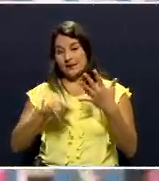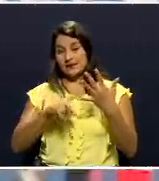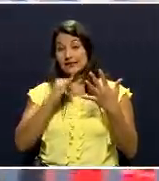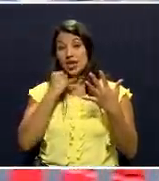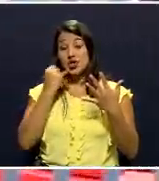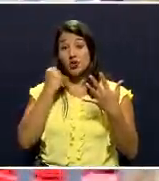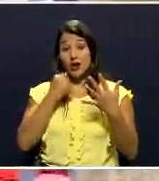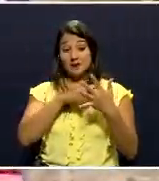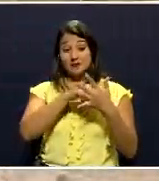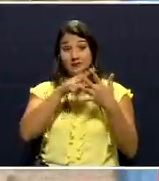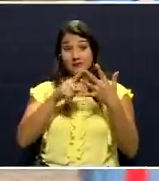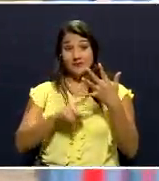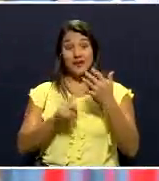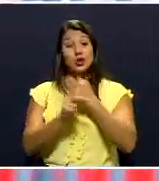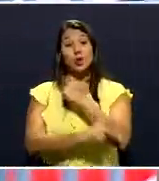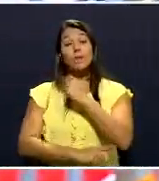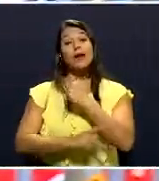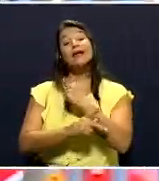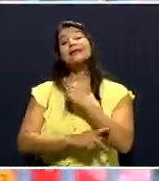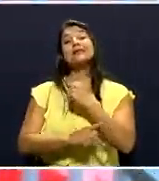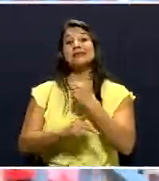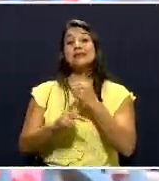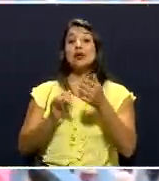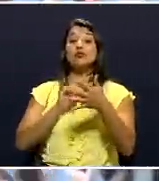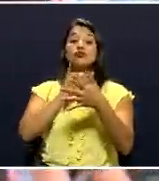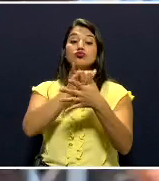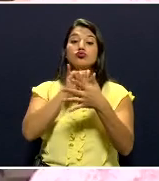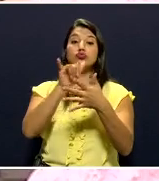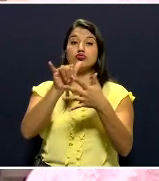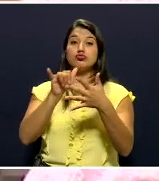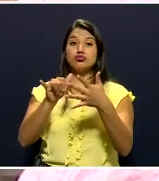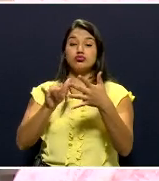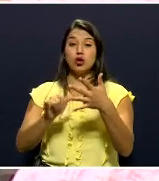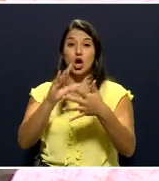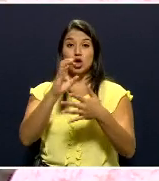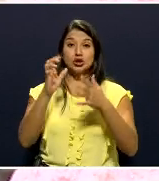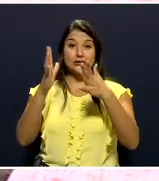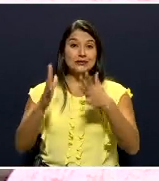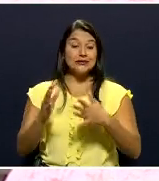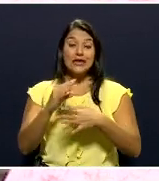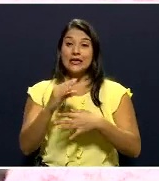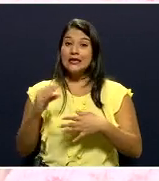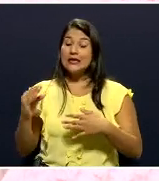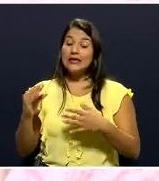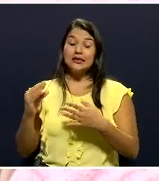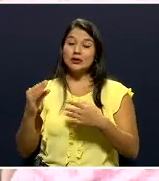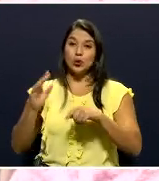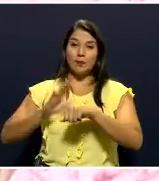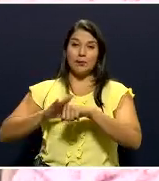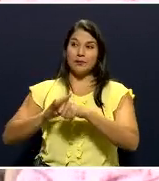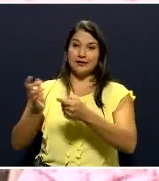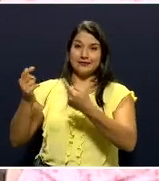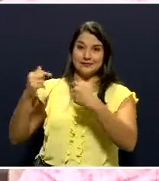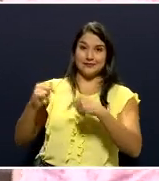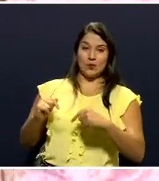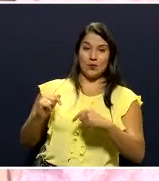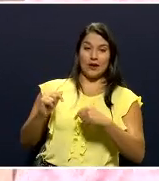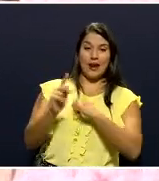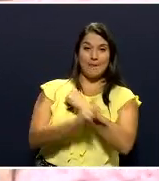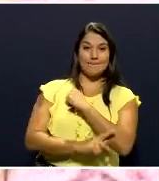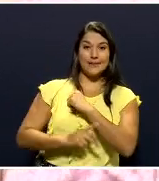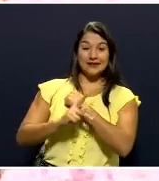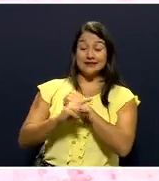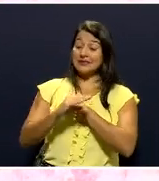En todas estas naciones, los viajantes costarricenses han sufrido las medidas de contención que imponen